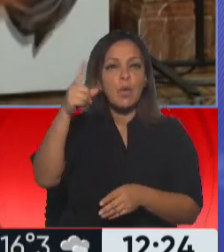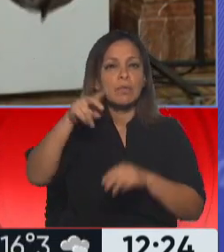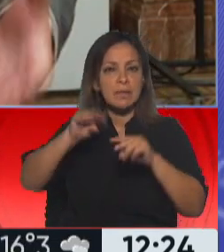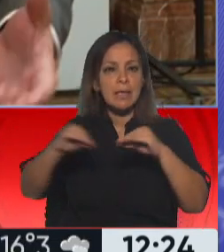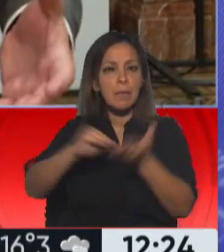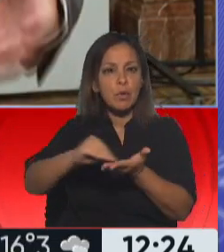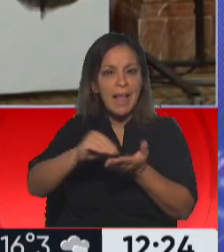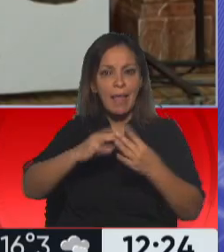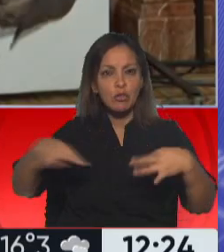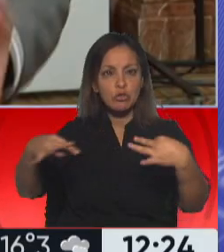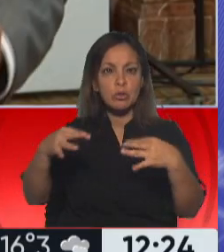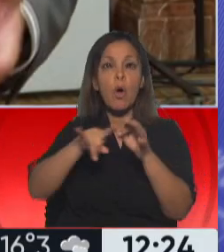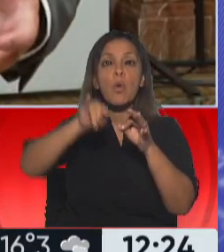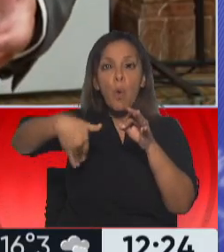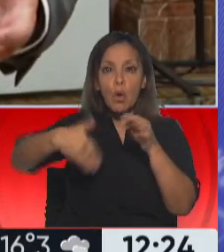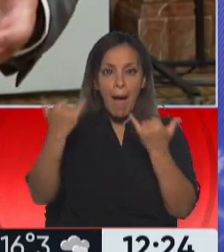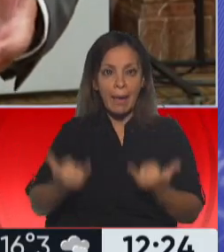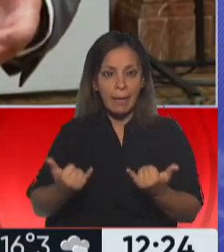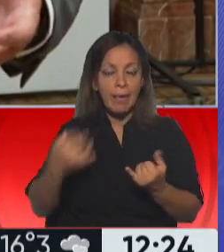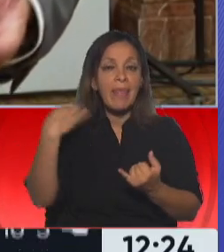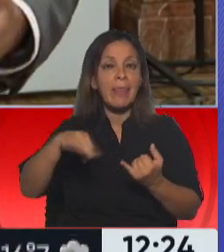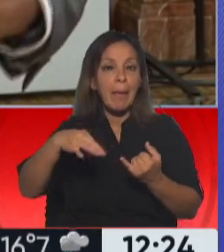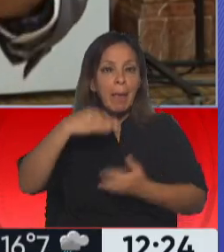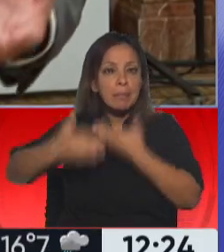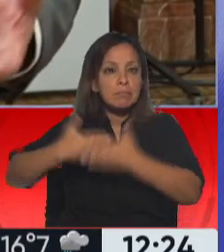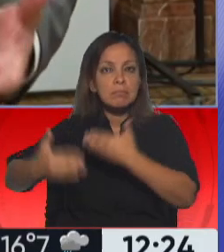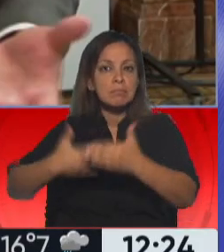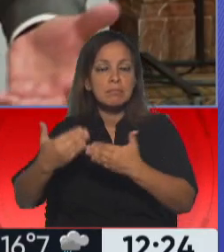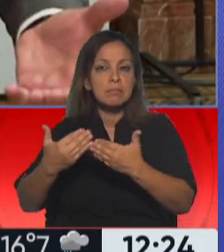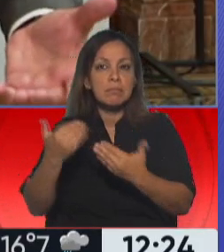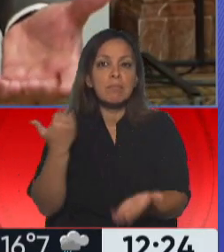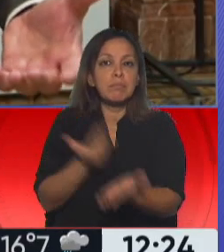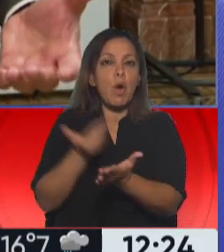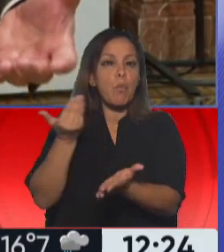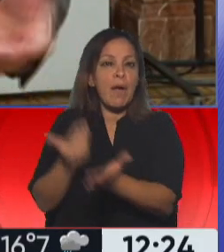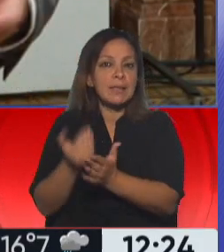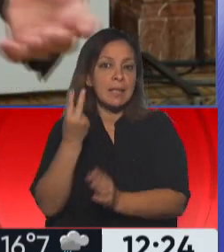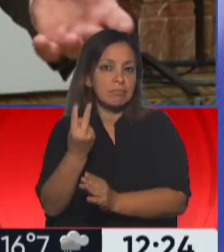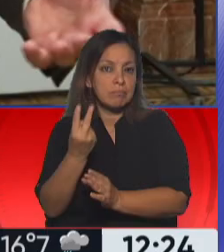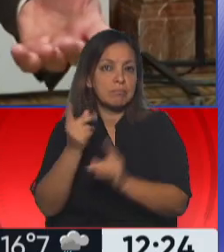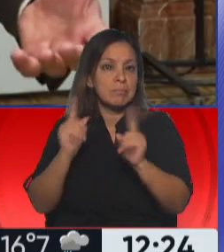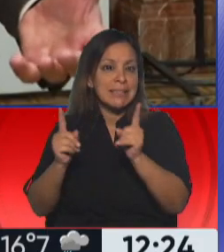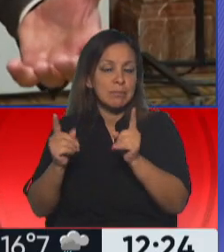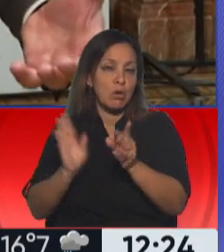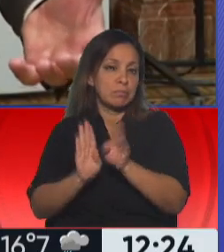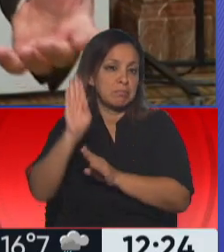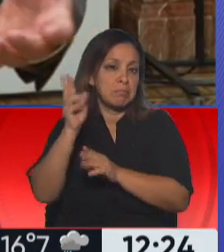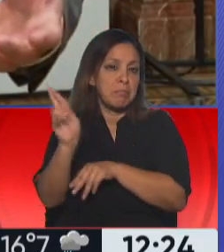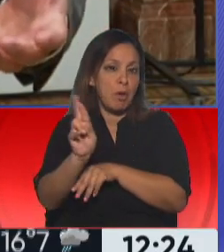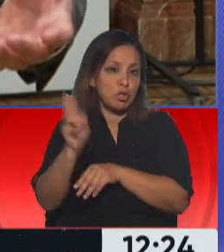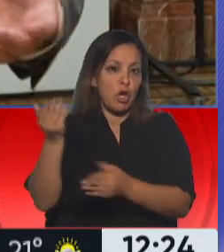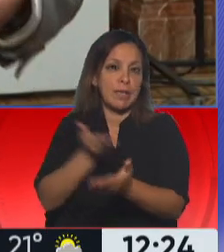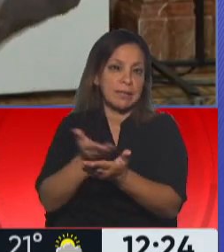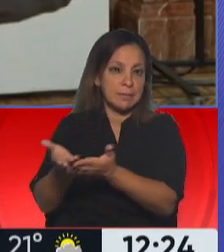sus bancas, tenemos quórum, avancemos con la puesta a consideración de estas mociones, en definitiva.